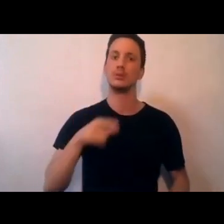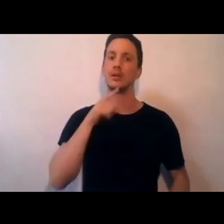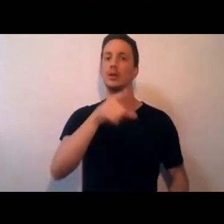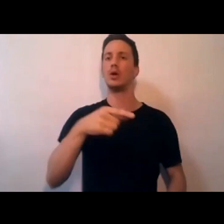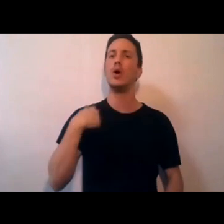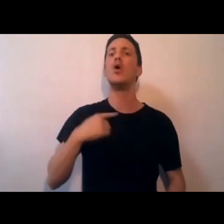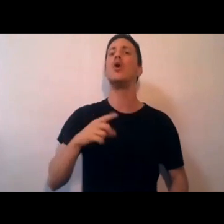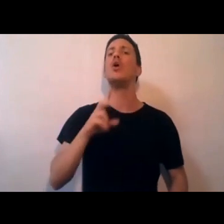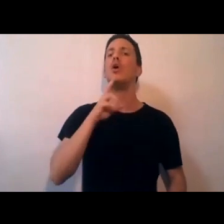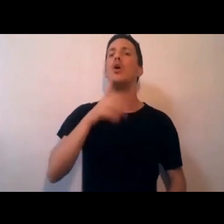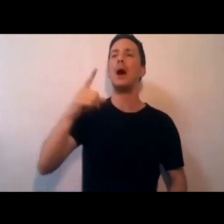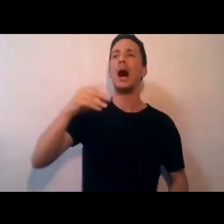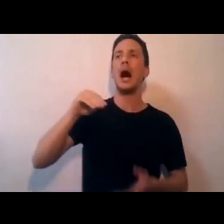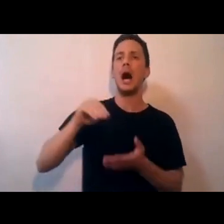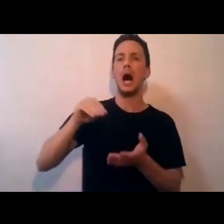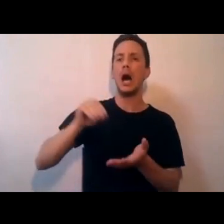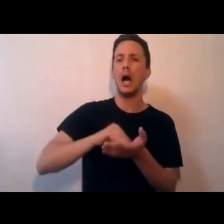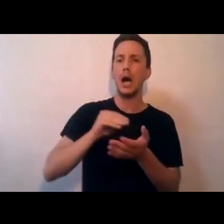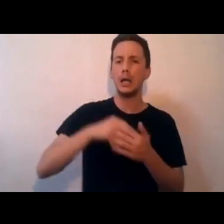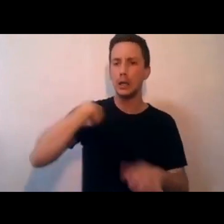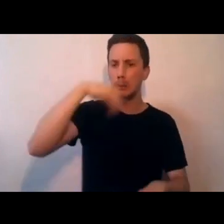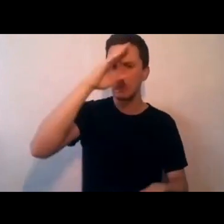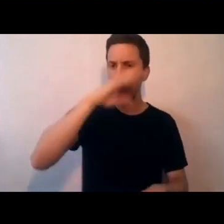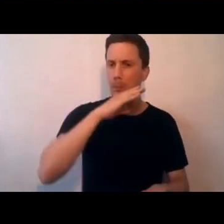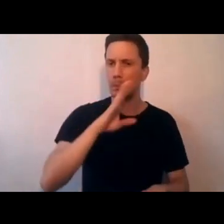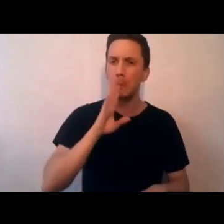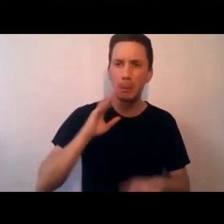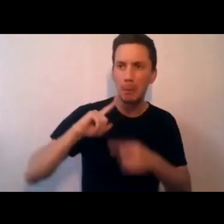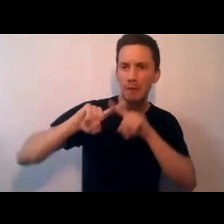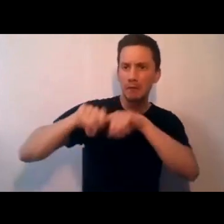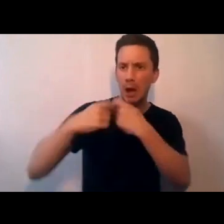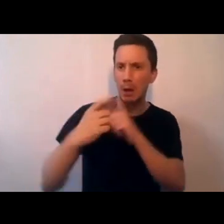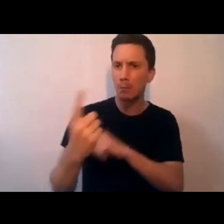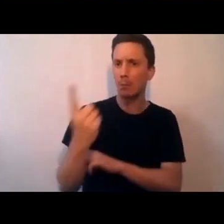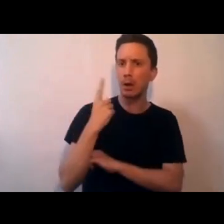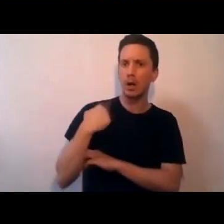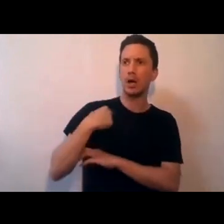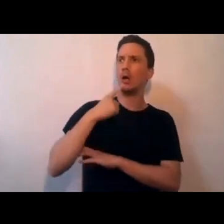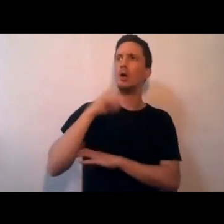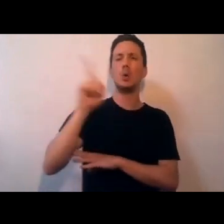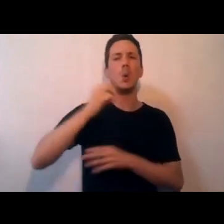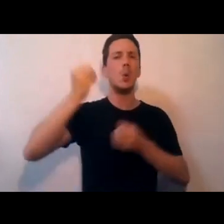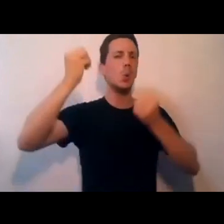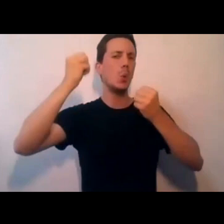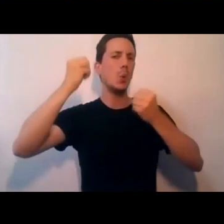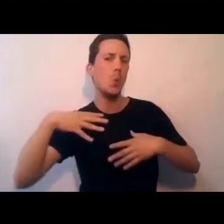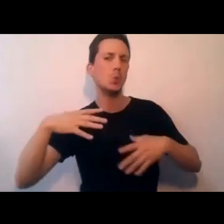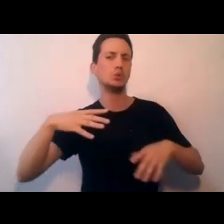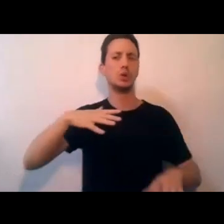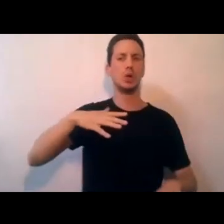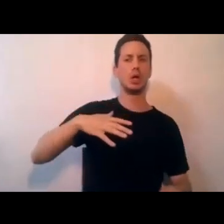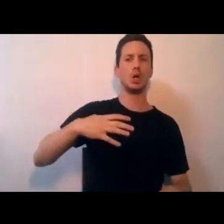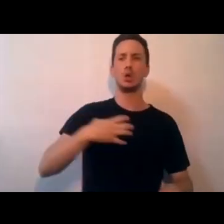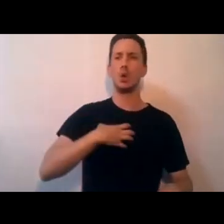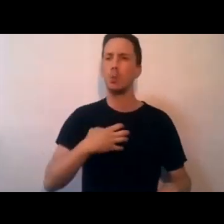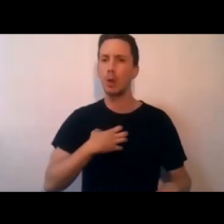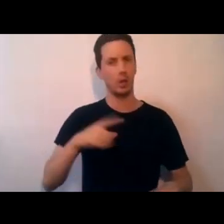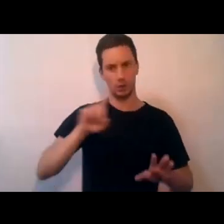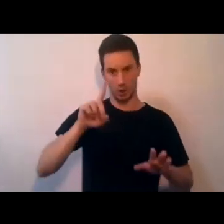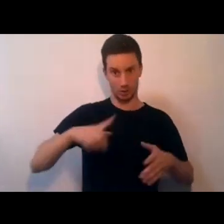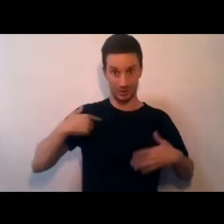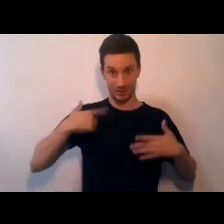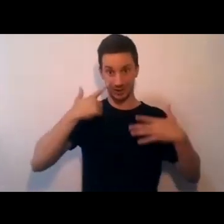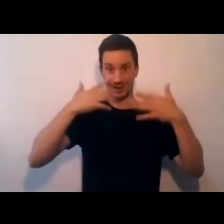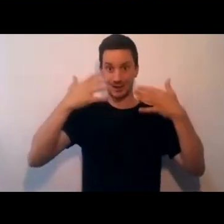la idea o la creencia, ¿no?, de que el baño es peor y les reseca más la piel, pero esta no es la realidad del niño con